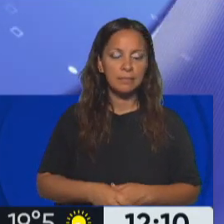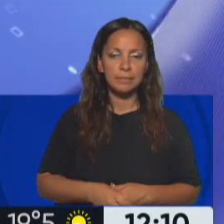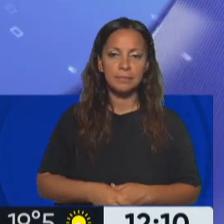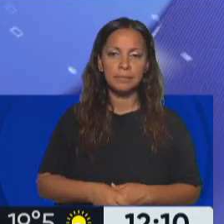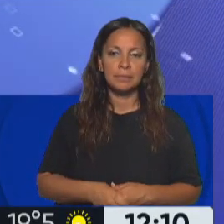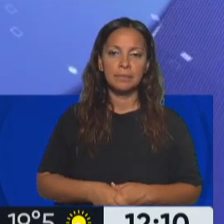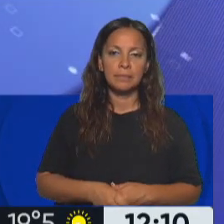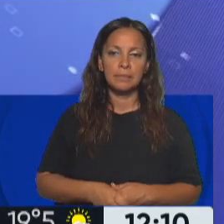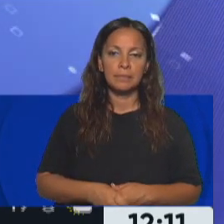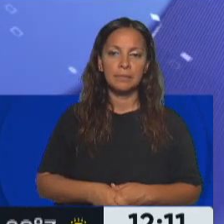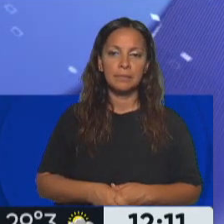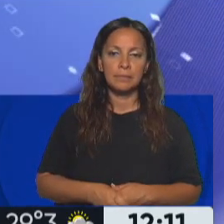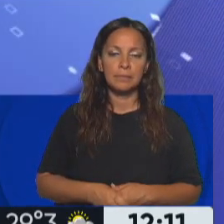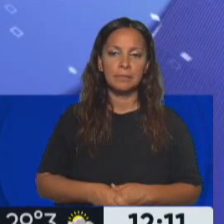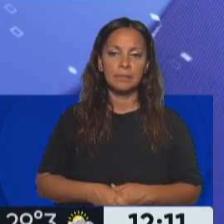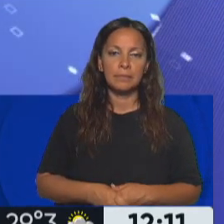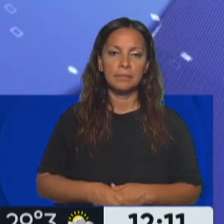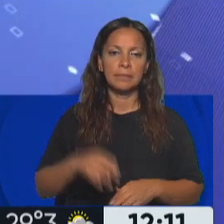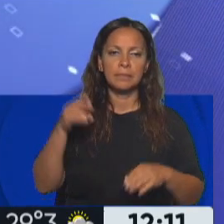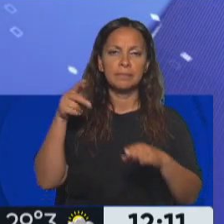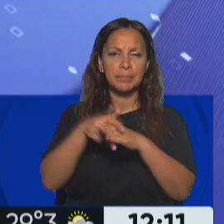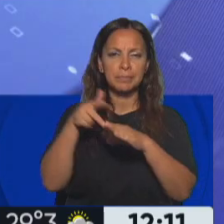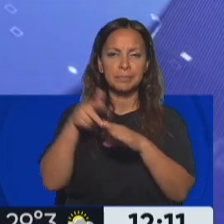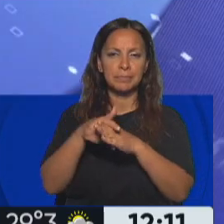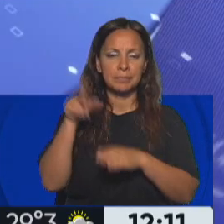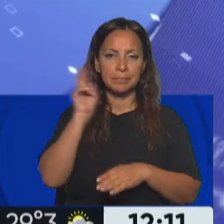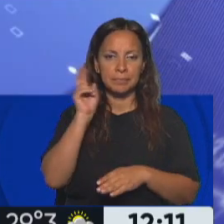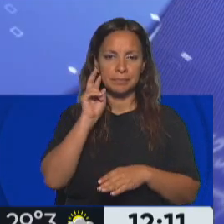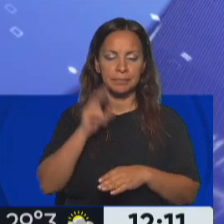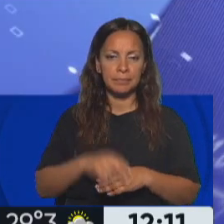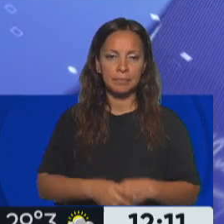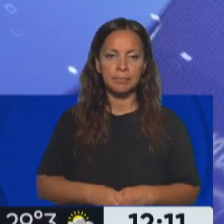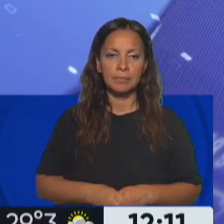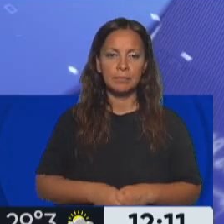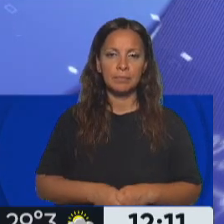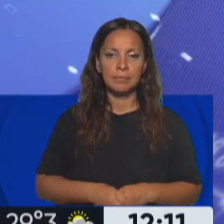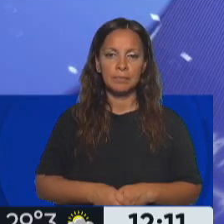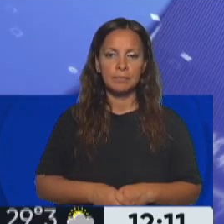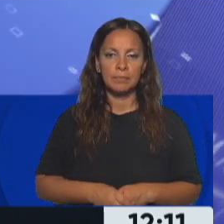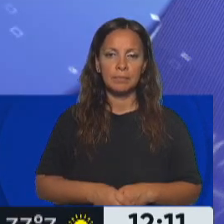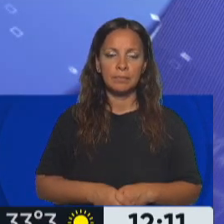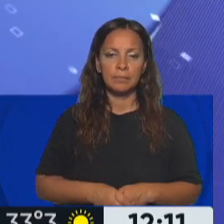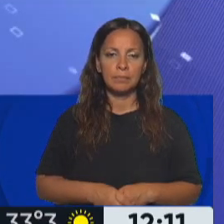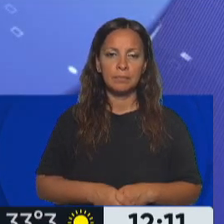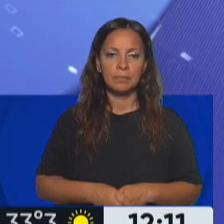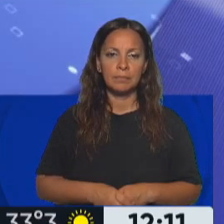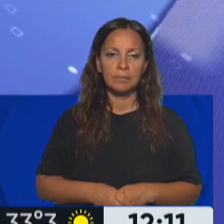No, viendo el efecto que estaban